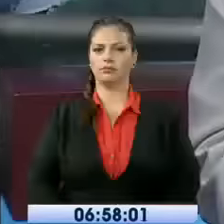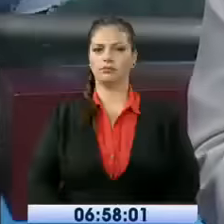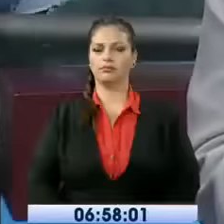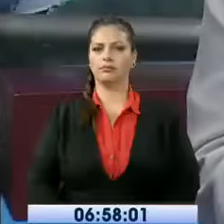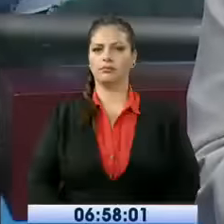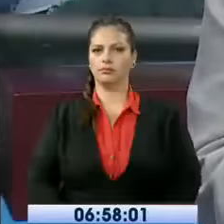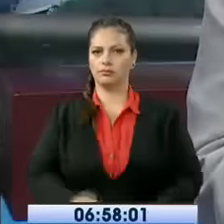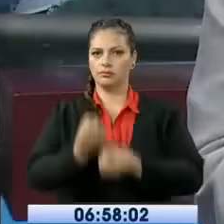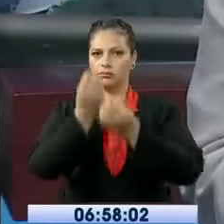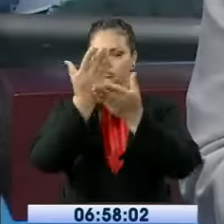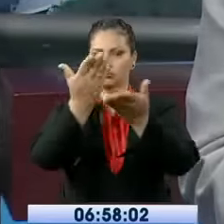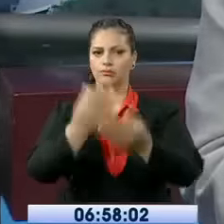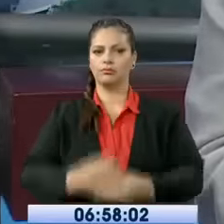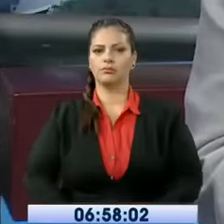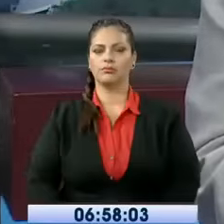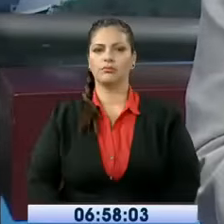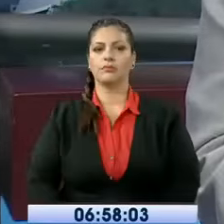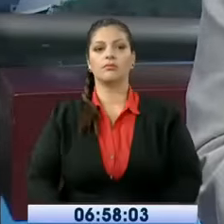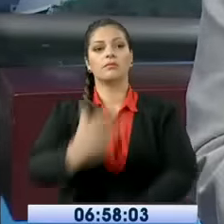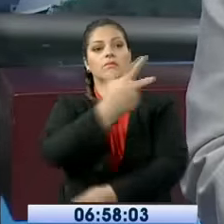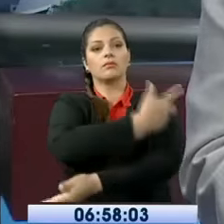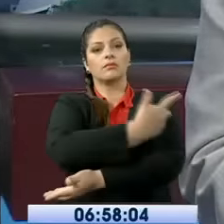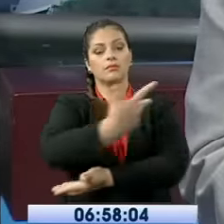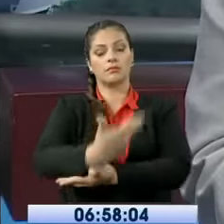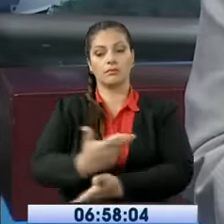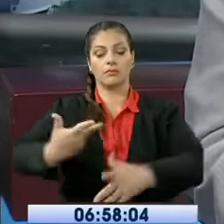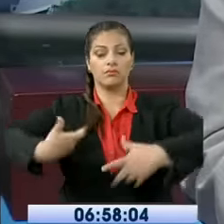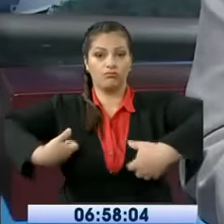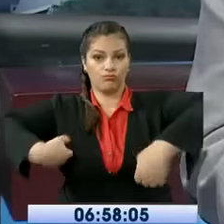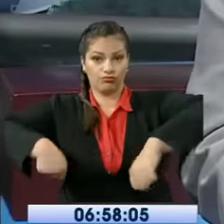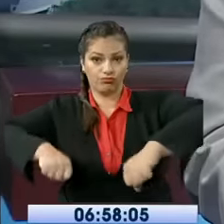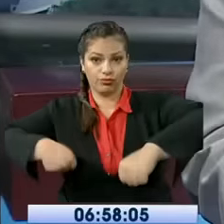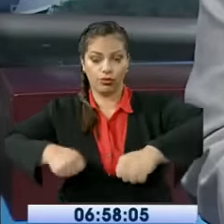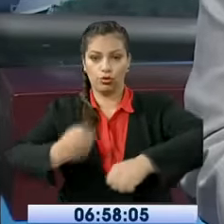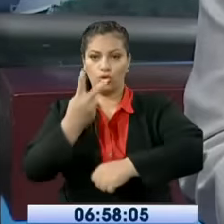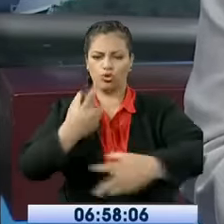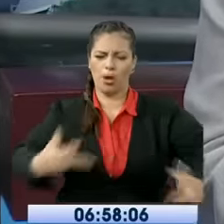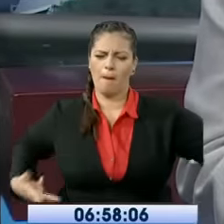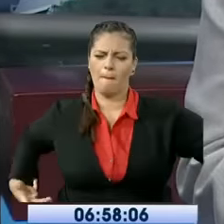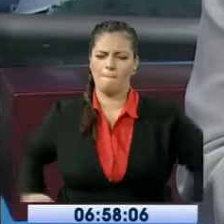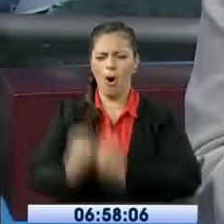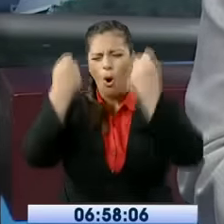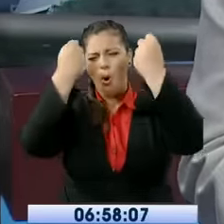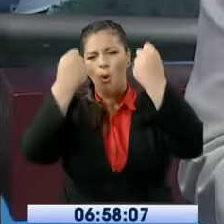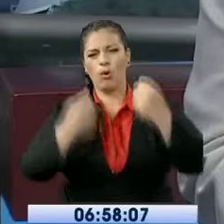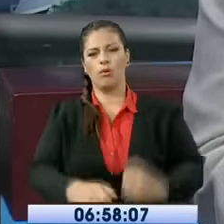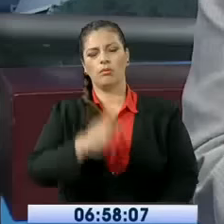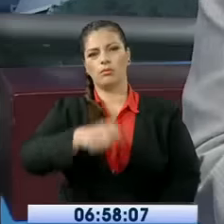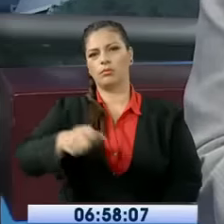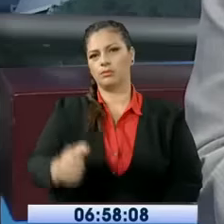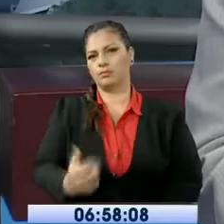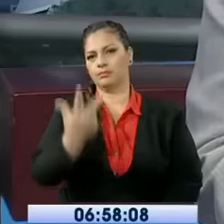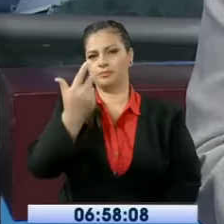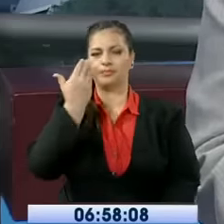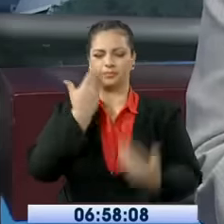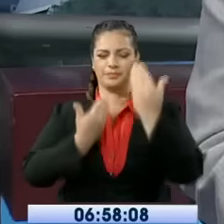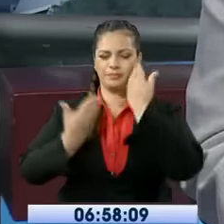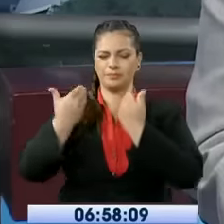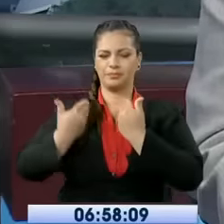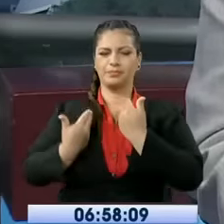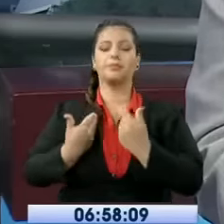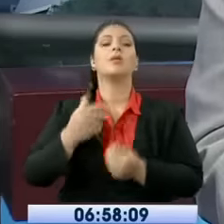En Chimborazo, un choque entre dos motocicletas deja como saldo 3 personas fallecidas y 2 más que